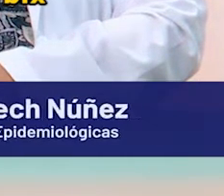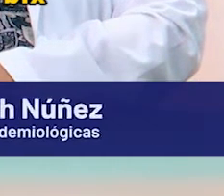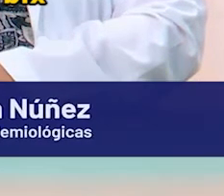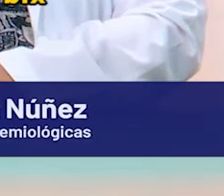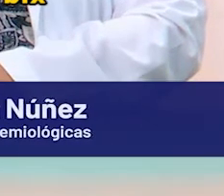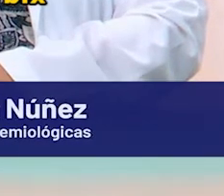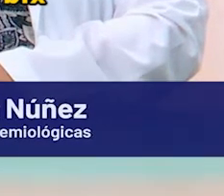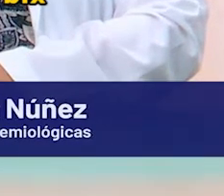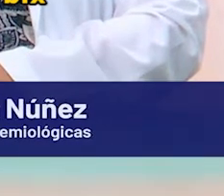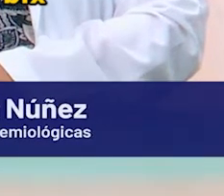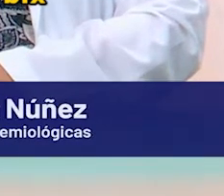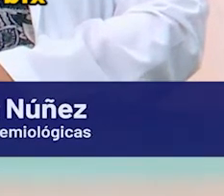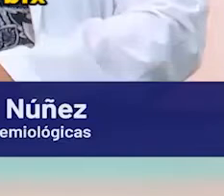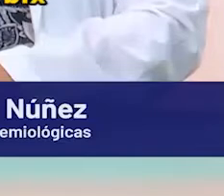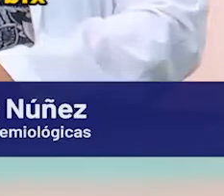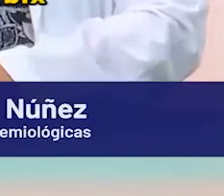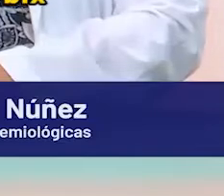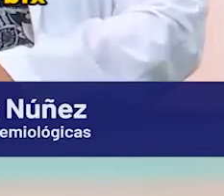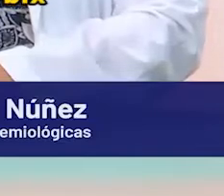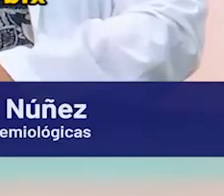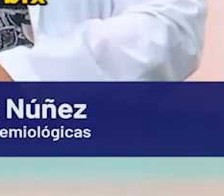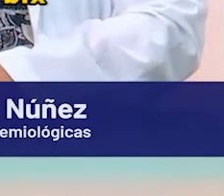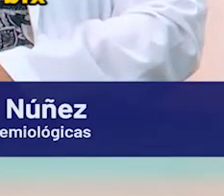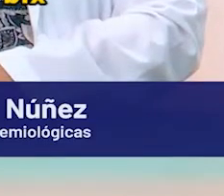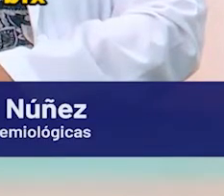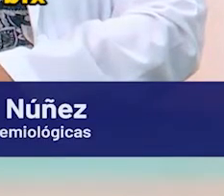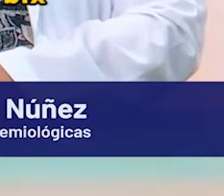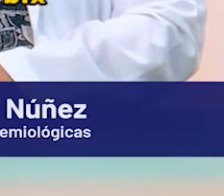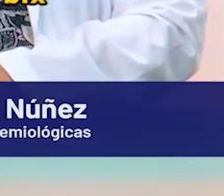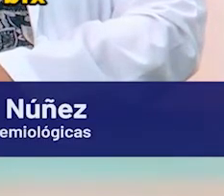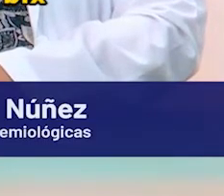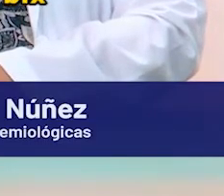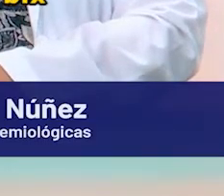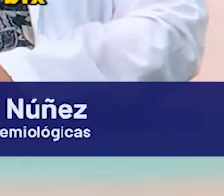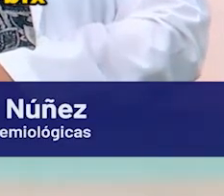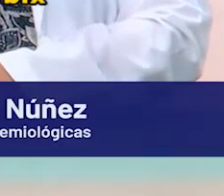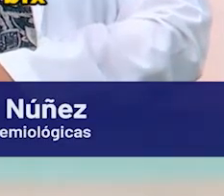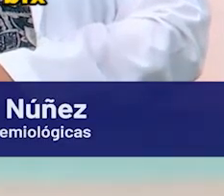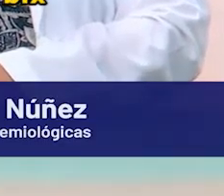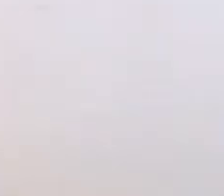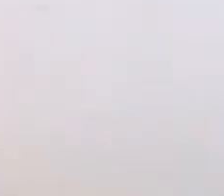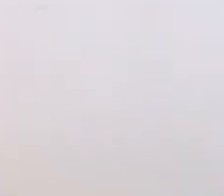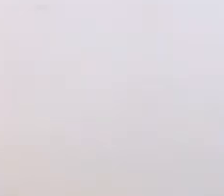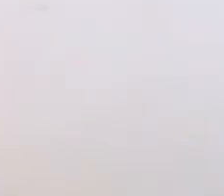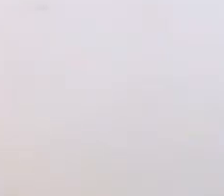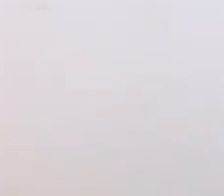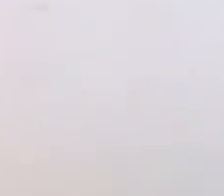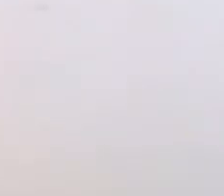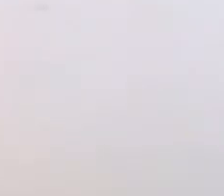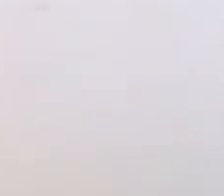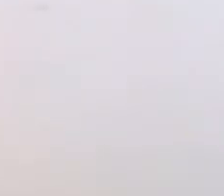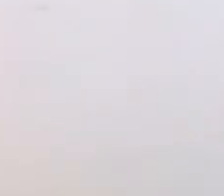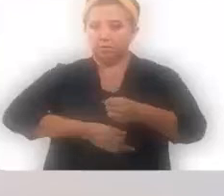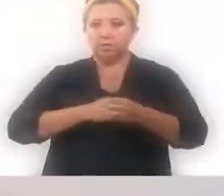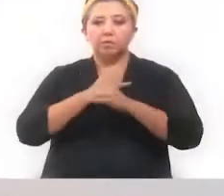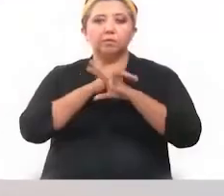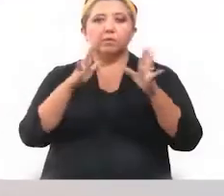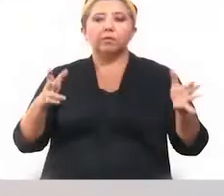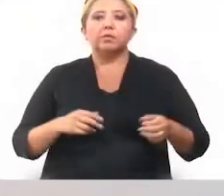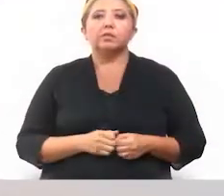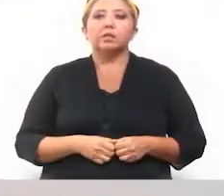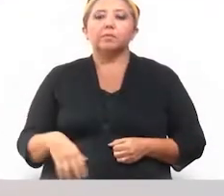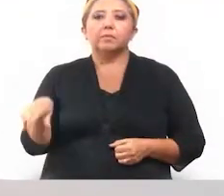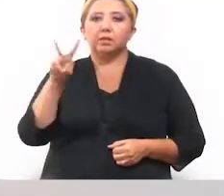Buenas tardes. En este momento daremos el reporte diario relacionado con el COVID-19. Doctora Anaí, por favor. Gracias, doctor. Buenas tardes. Este es el